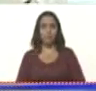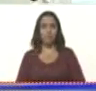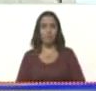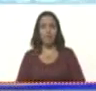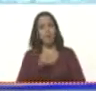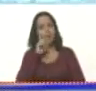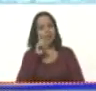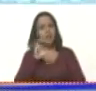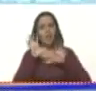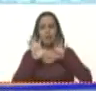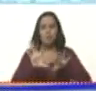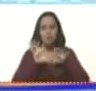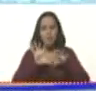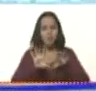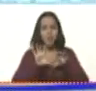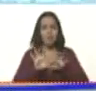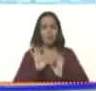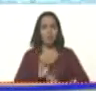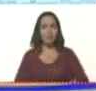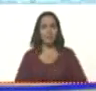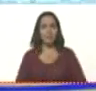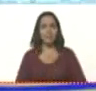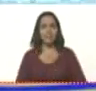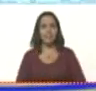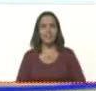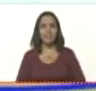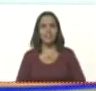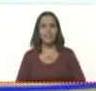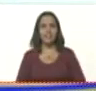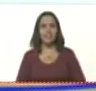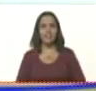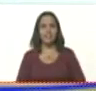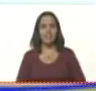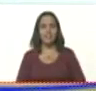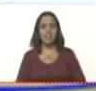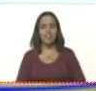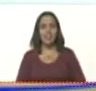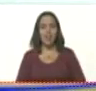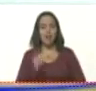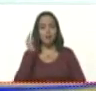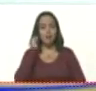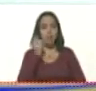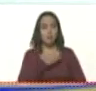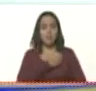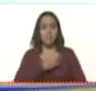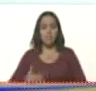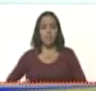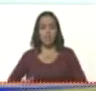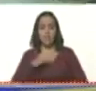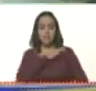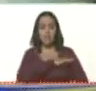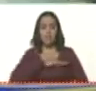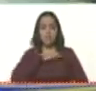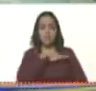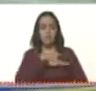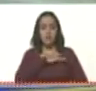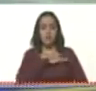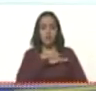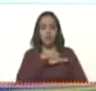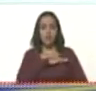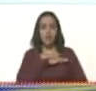Mentira, es un chiste, es un chiste. A Lilian Oropesa, presidenta de la misión